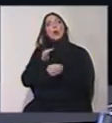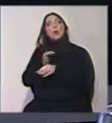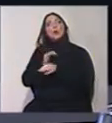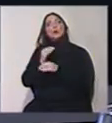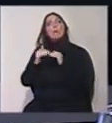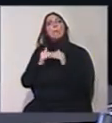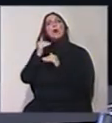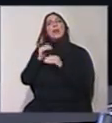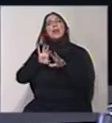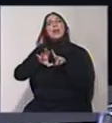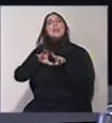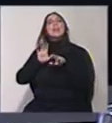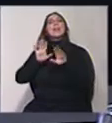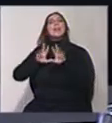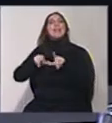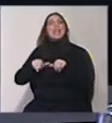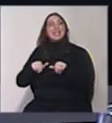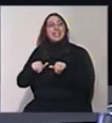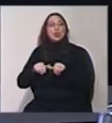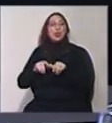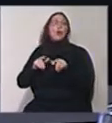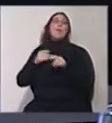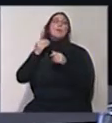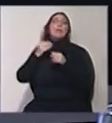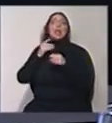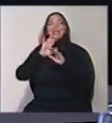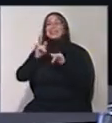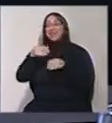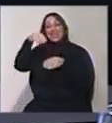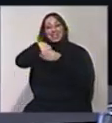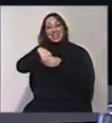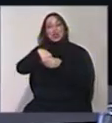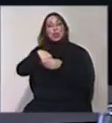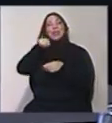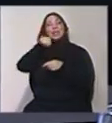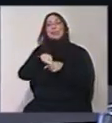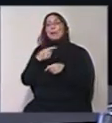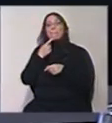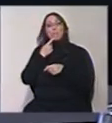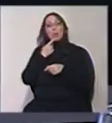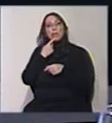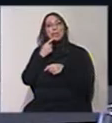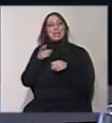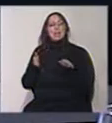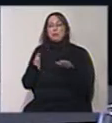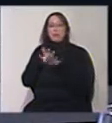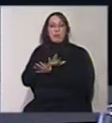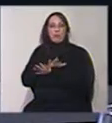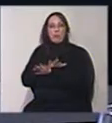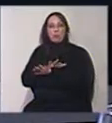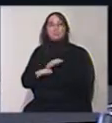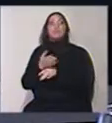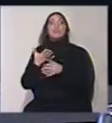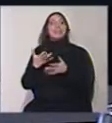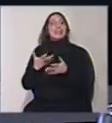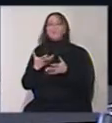en delitos con algunos delincuentes consumados en las cárceles. Uh-huh. Y esa política es profundamente equivocada. ¿Esto qué quiere decir?